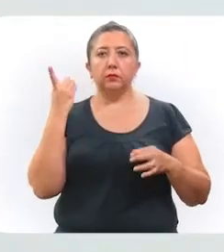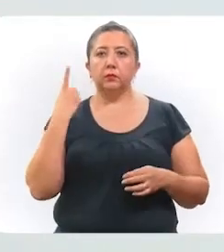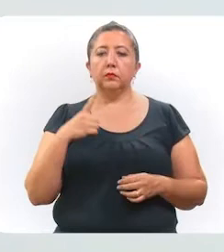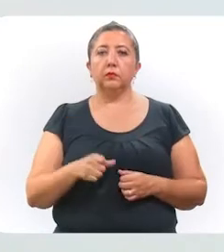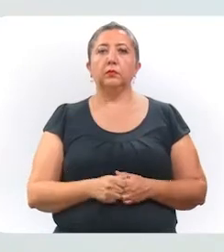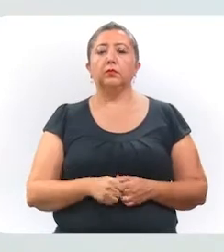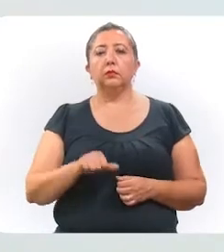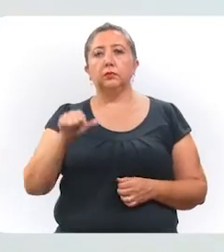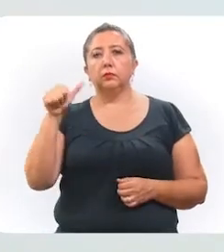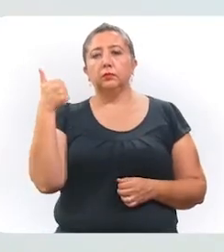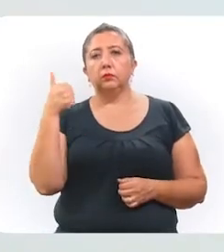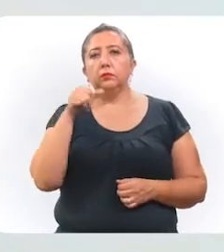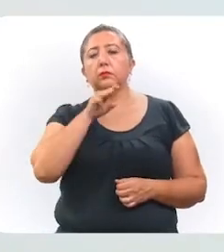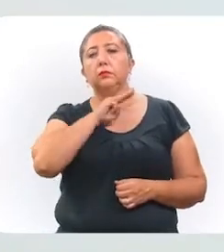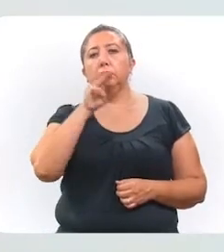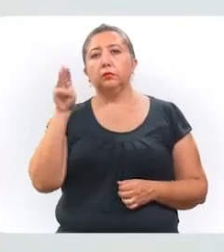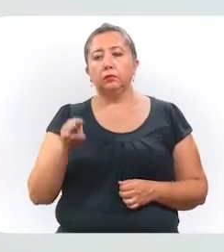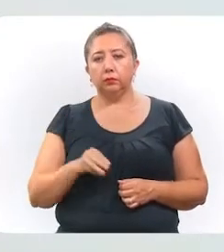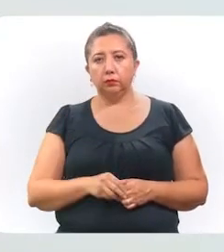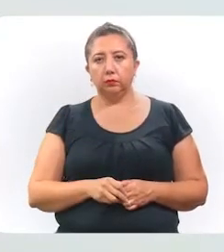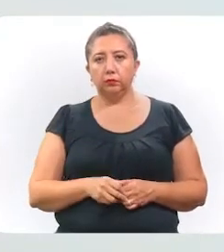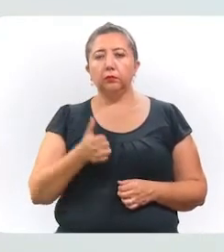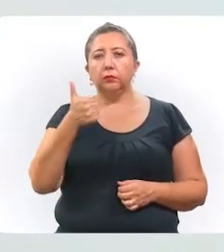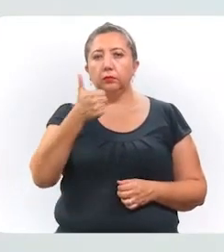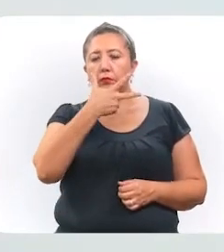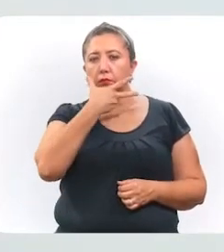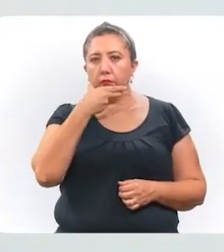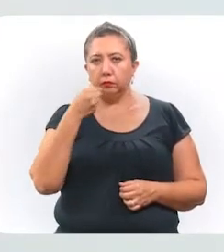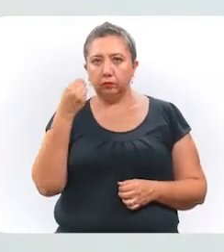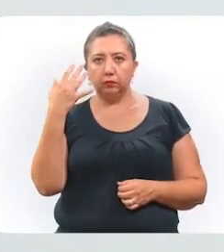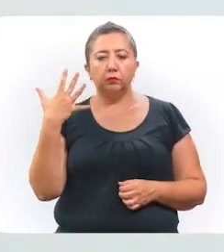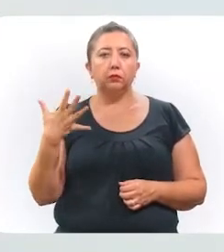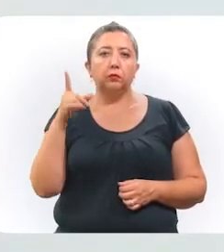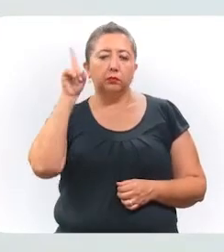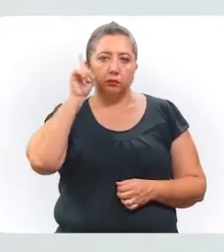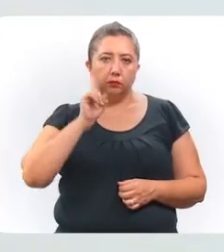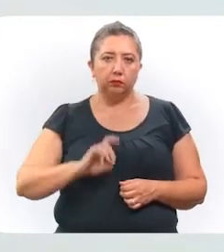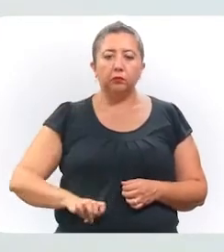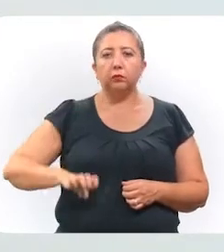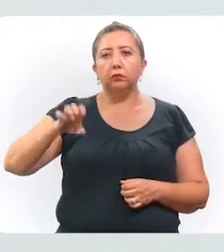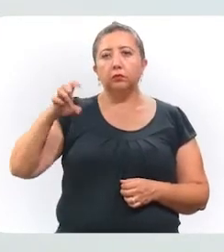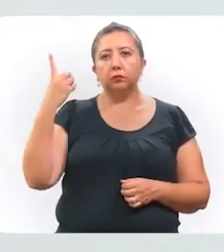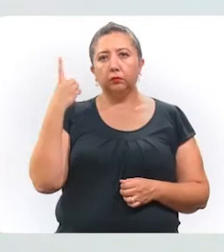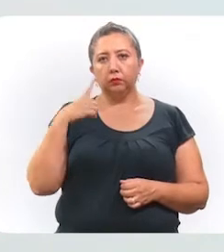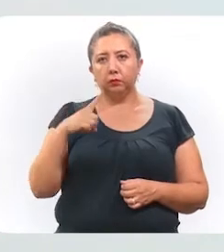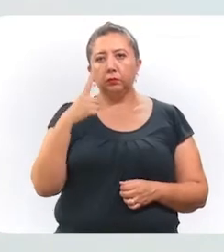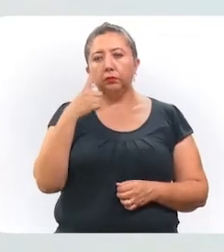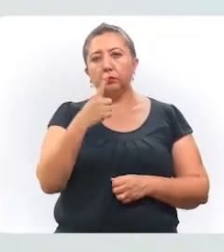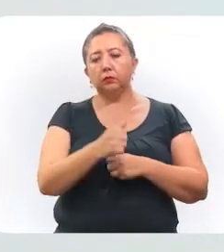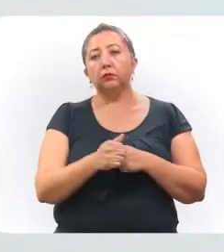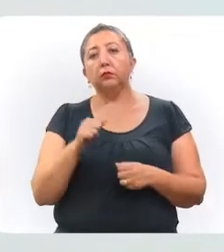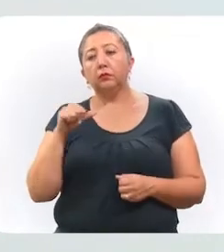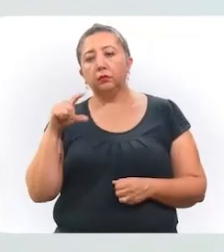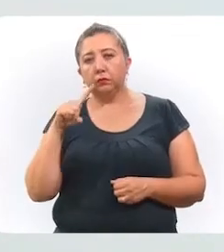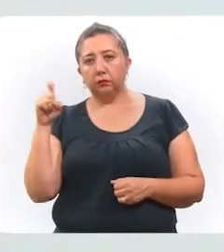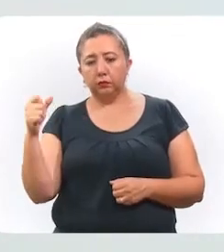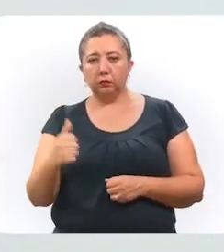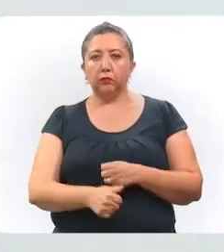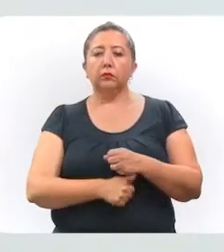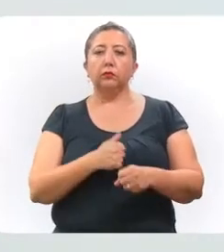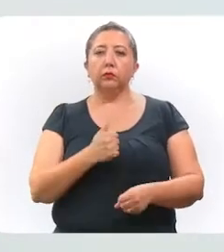médico informamos de 11 fallecimientos. Son 6 hombres y 5 mujeres, de un rango de edad de 1 a 100